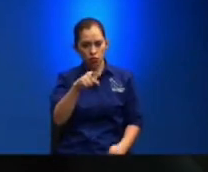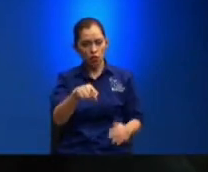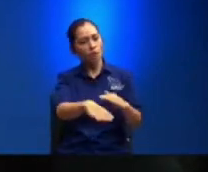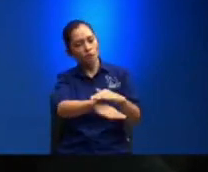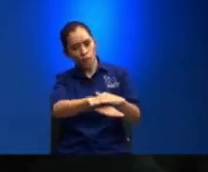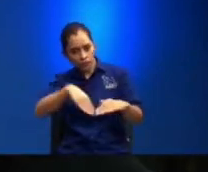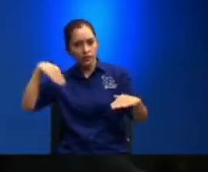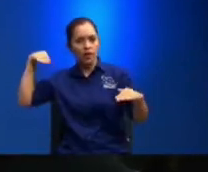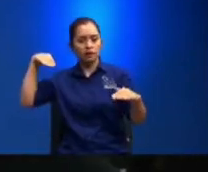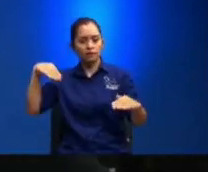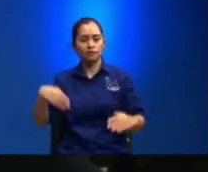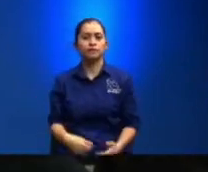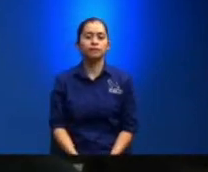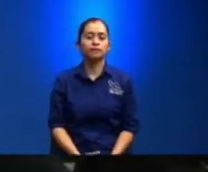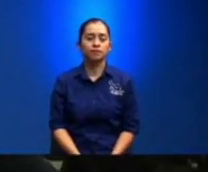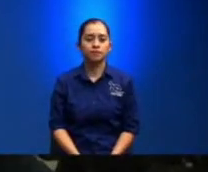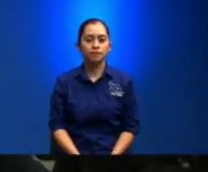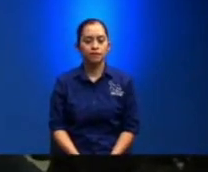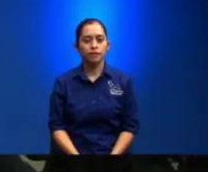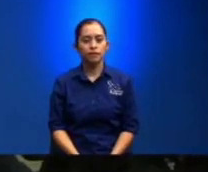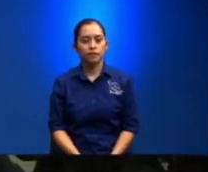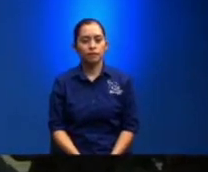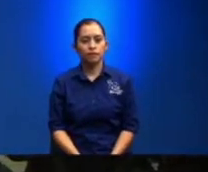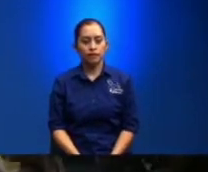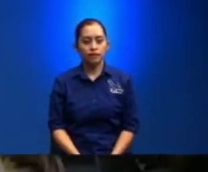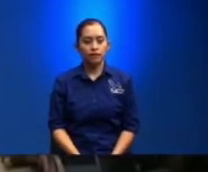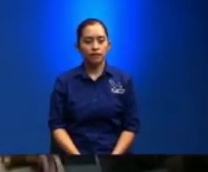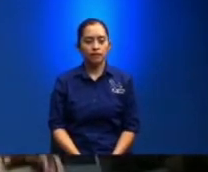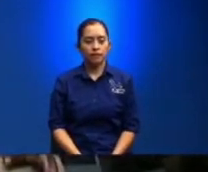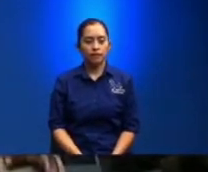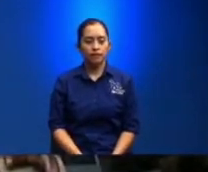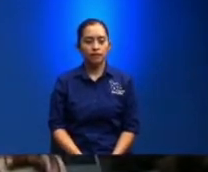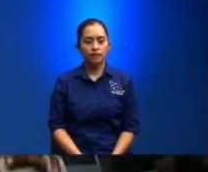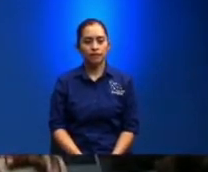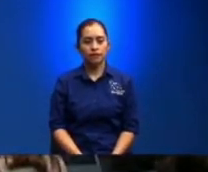sacado y me si nos sale este saco